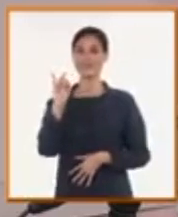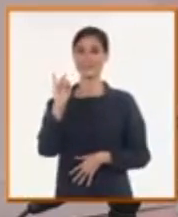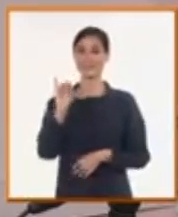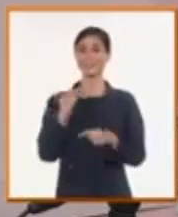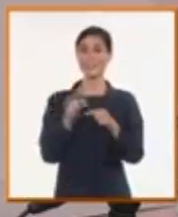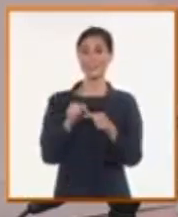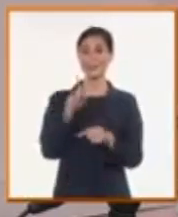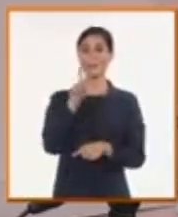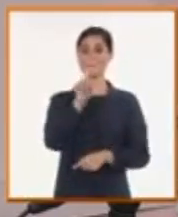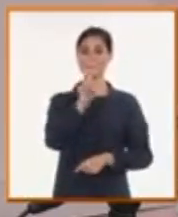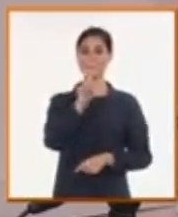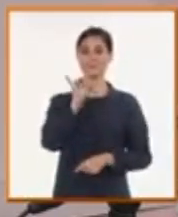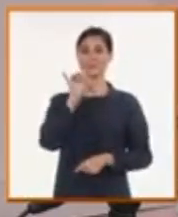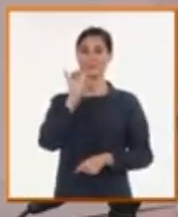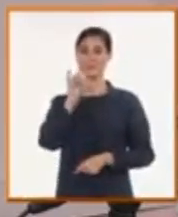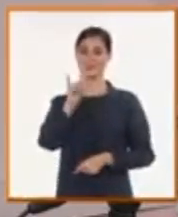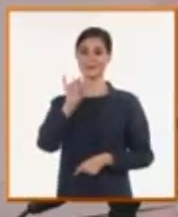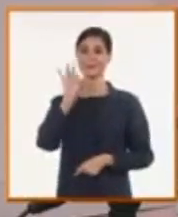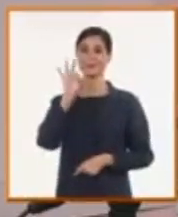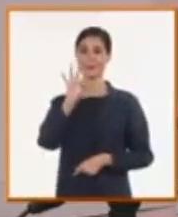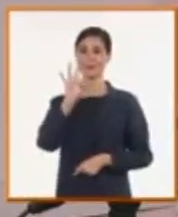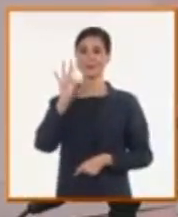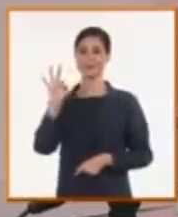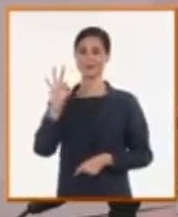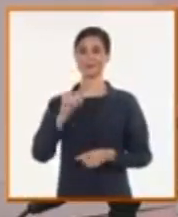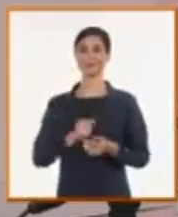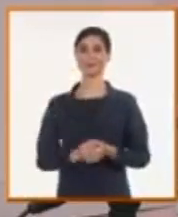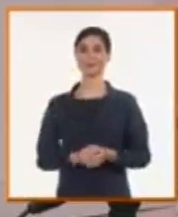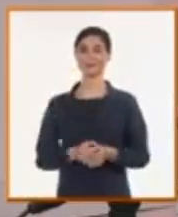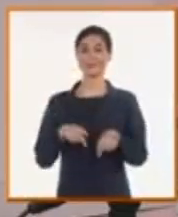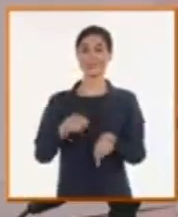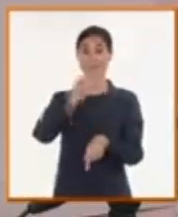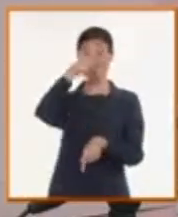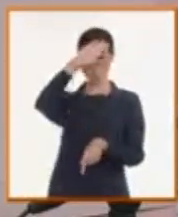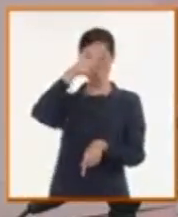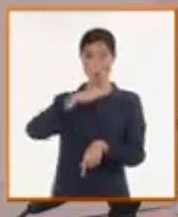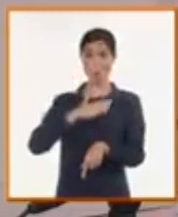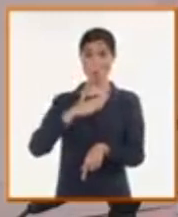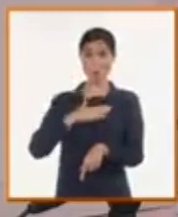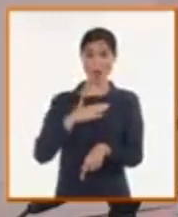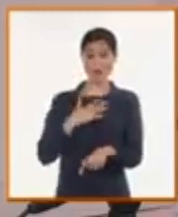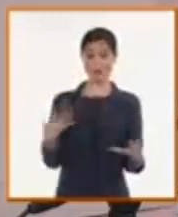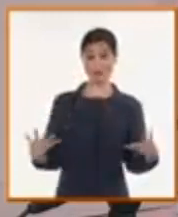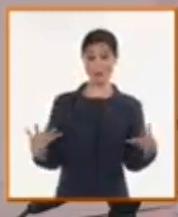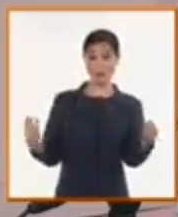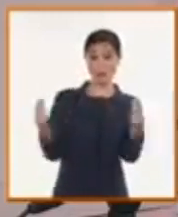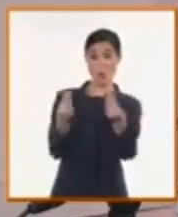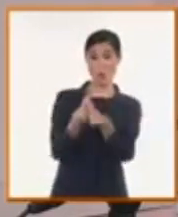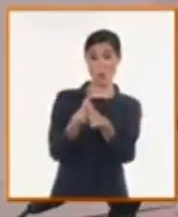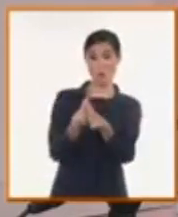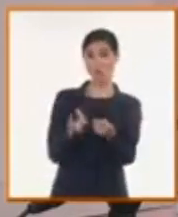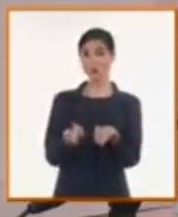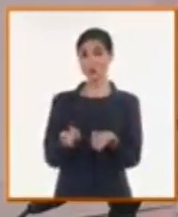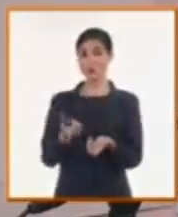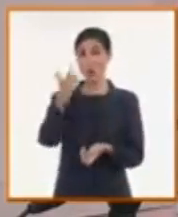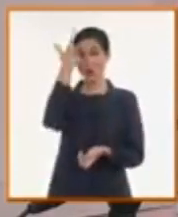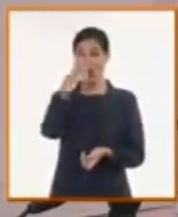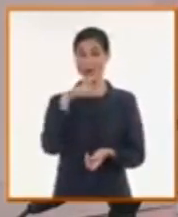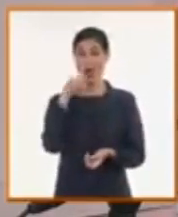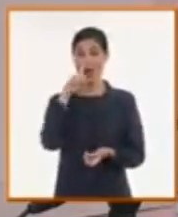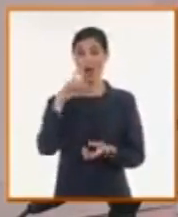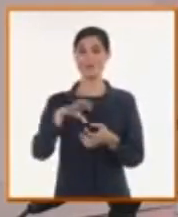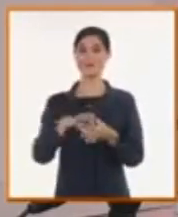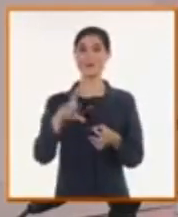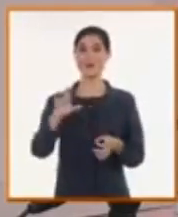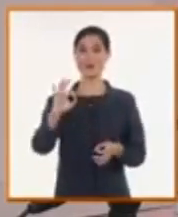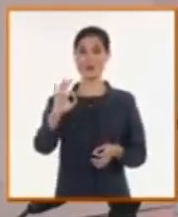1988 y que hermanó a cubanos, combatientes cubanos con angolanos, namibios y bueno.